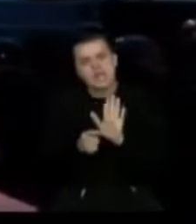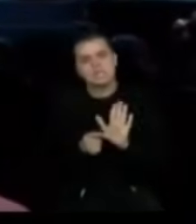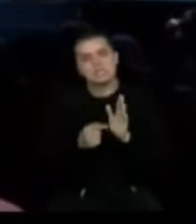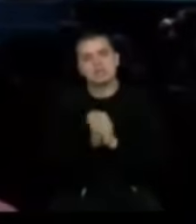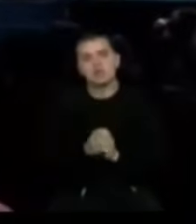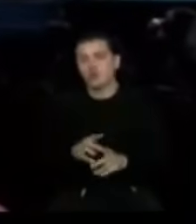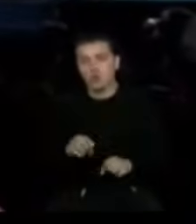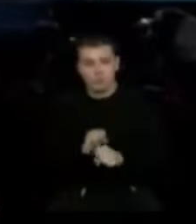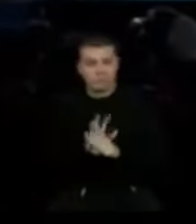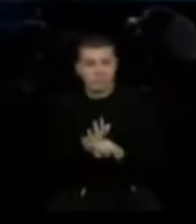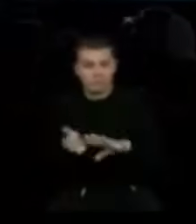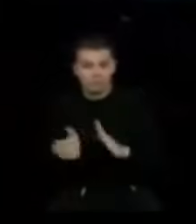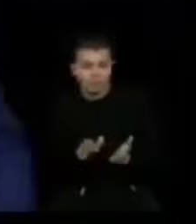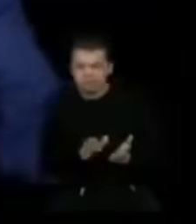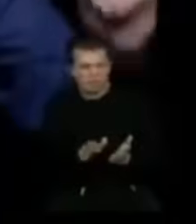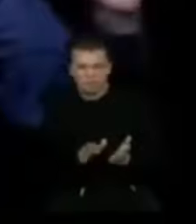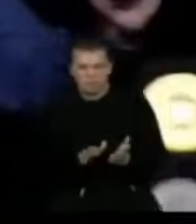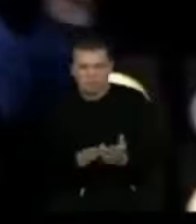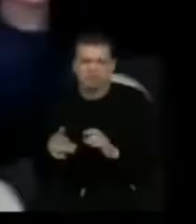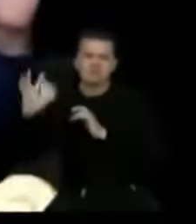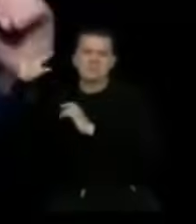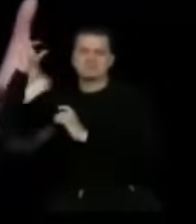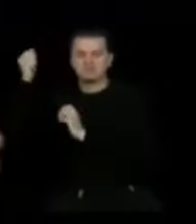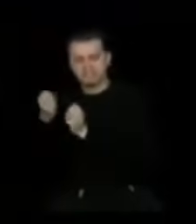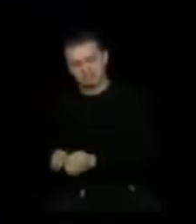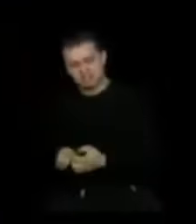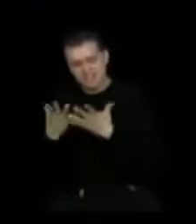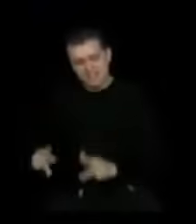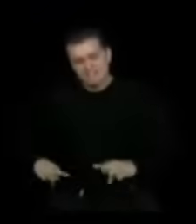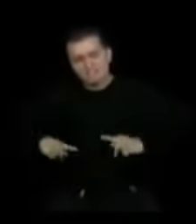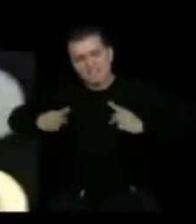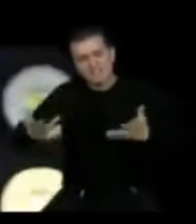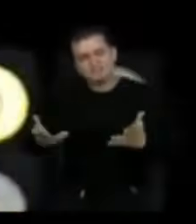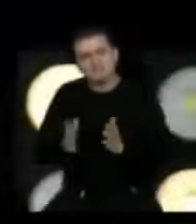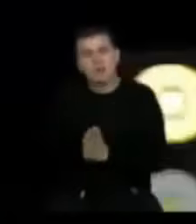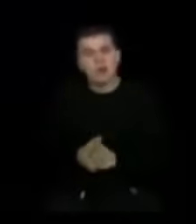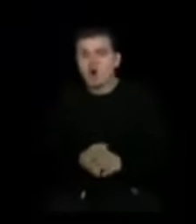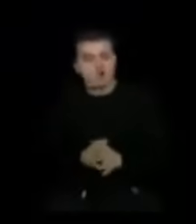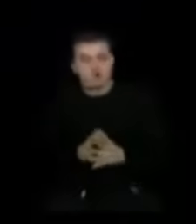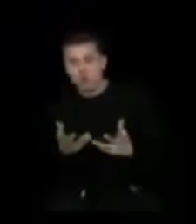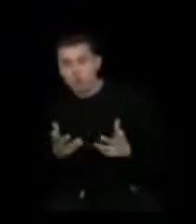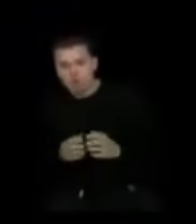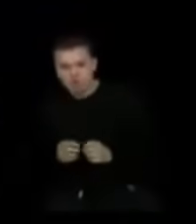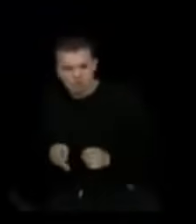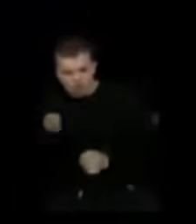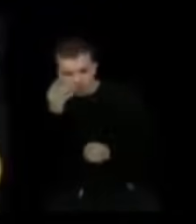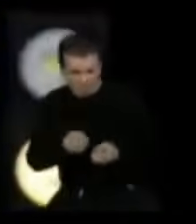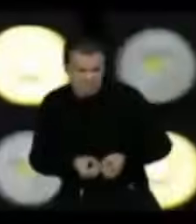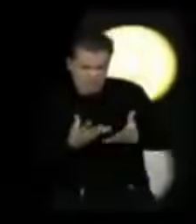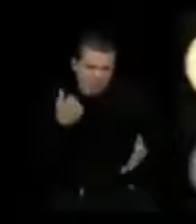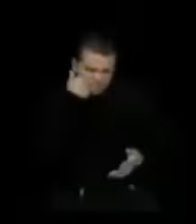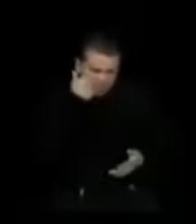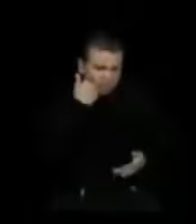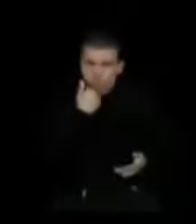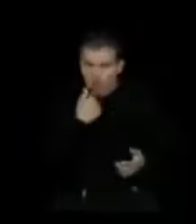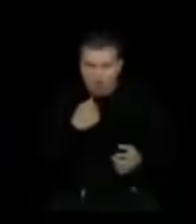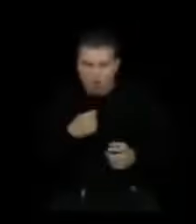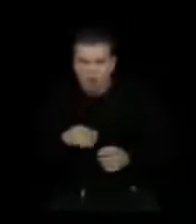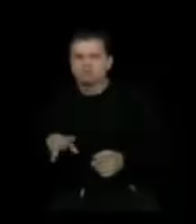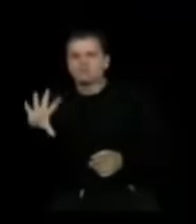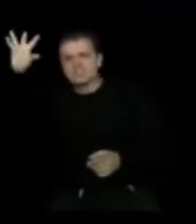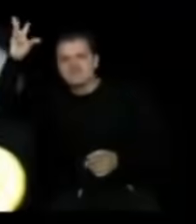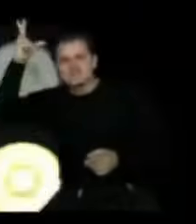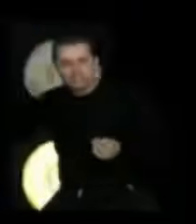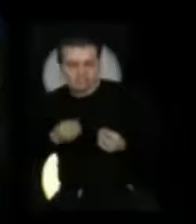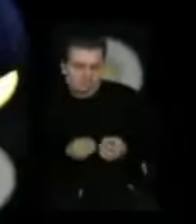no de un virus que mata, sino de un Cristo que da vida. No de un virus que trae enfermedad, sino de un Cristo que sana a